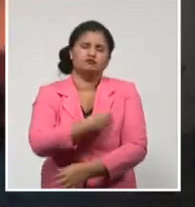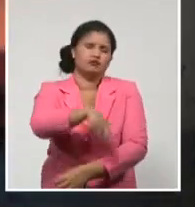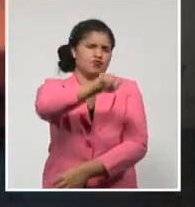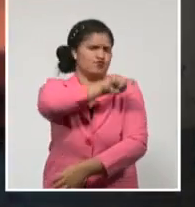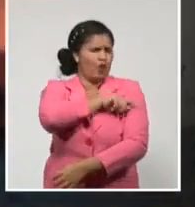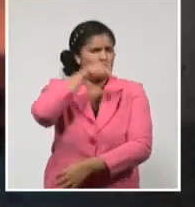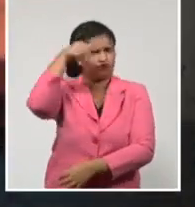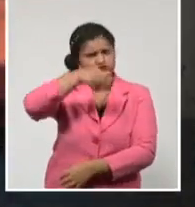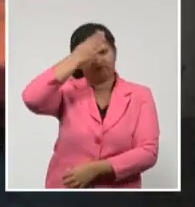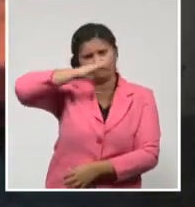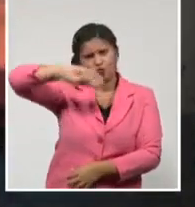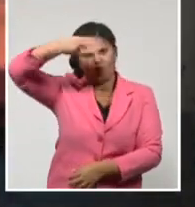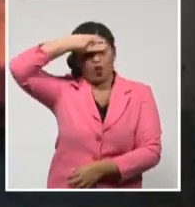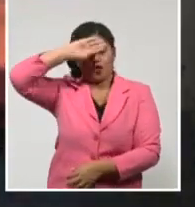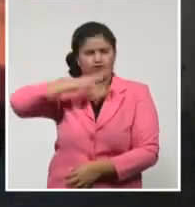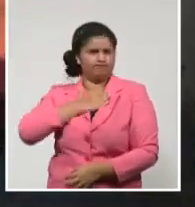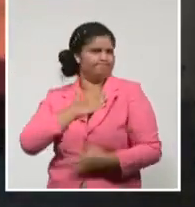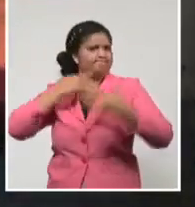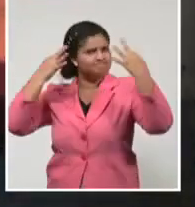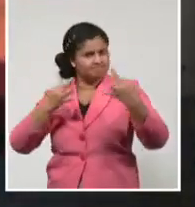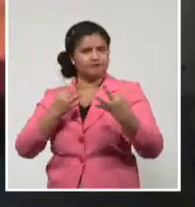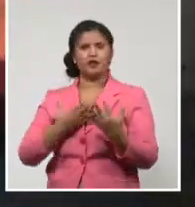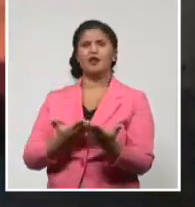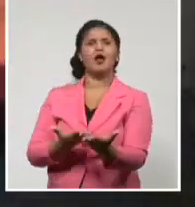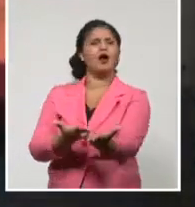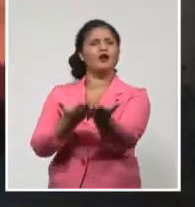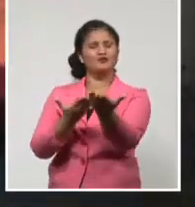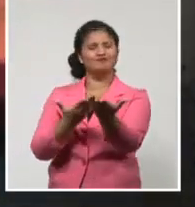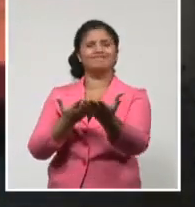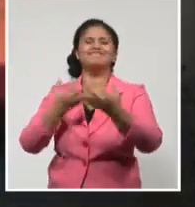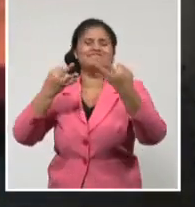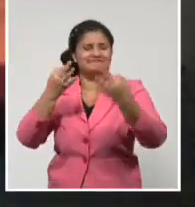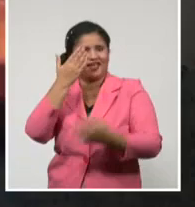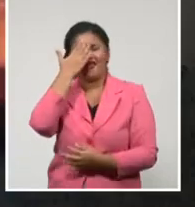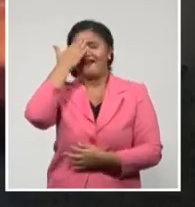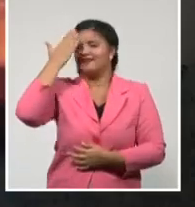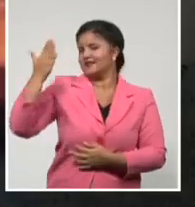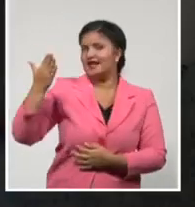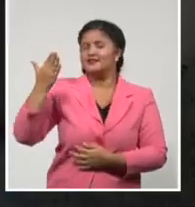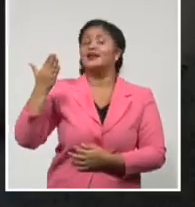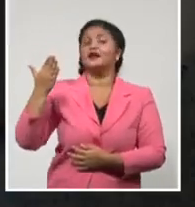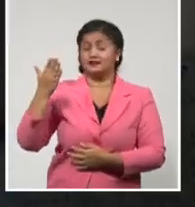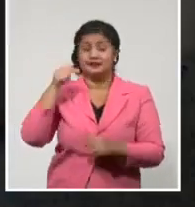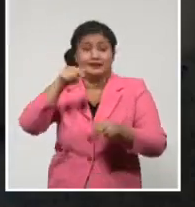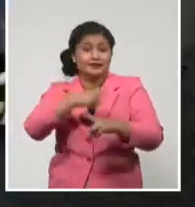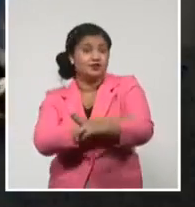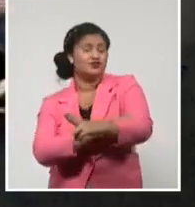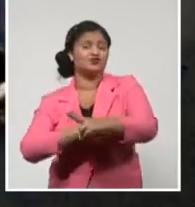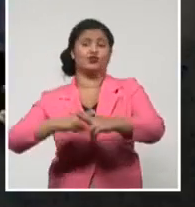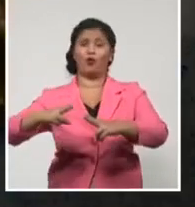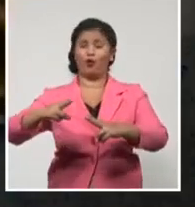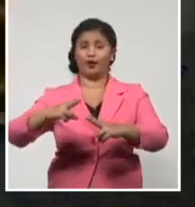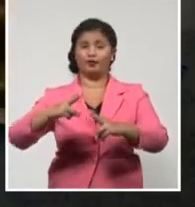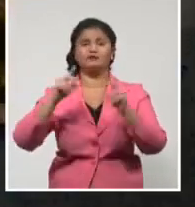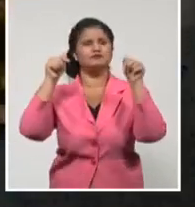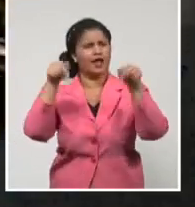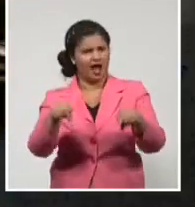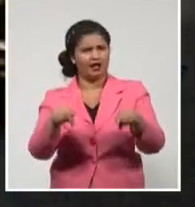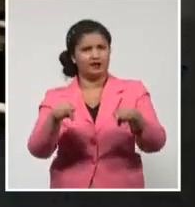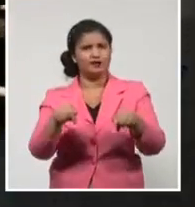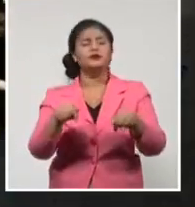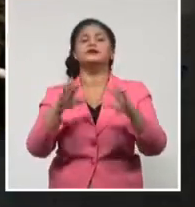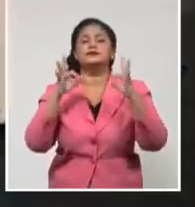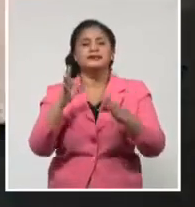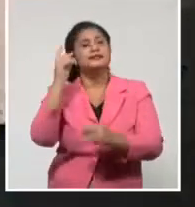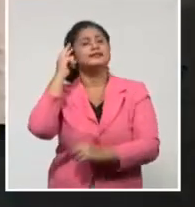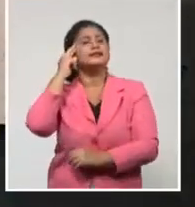verdadero de esta epopeya que corresponderá a la historia aquí la par y su